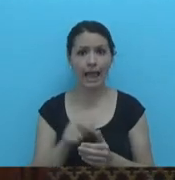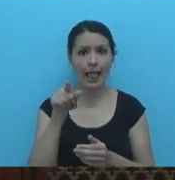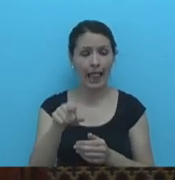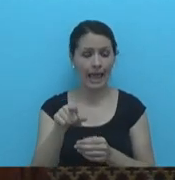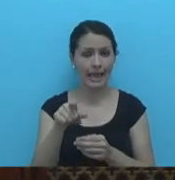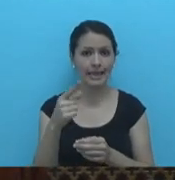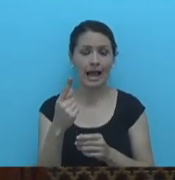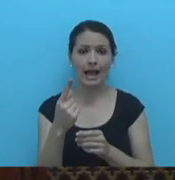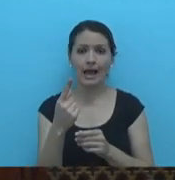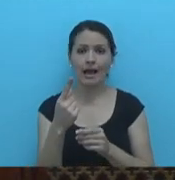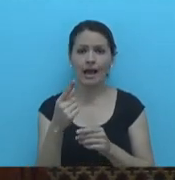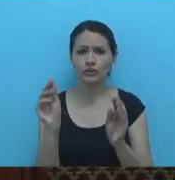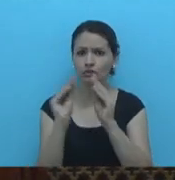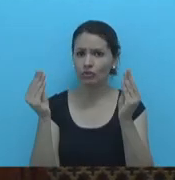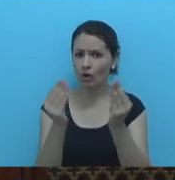hermanos.